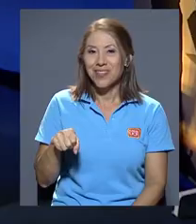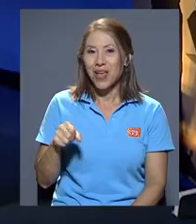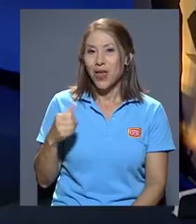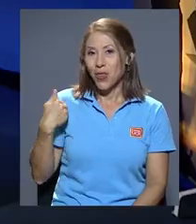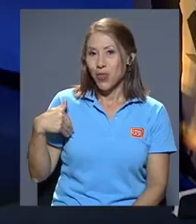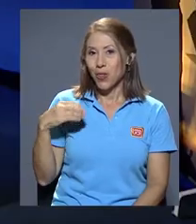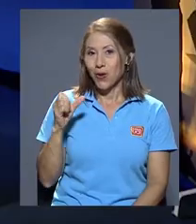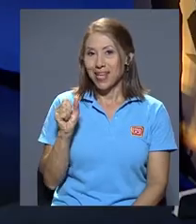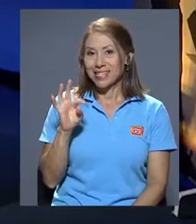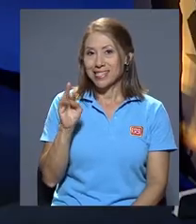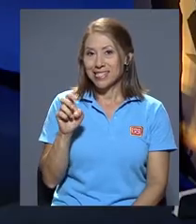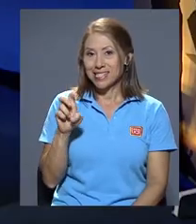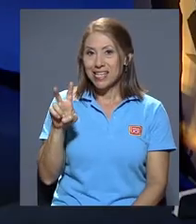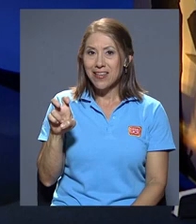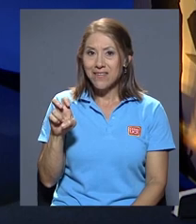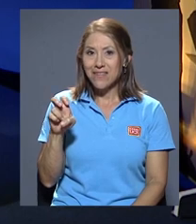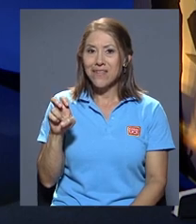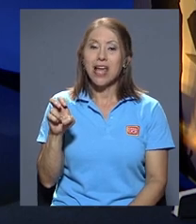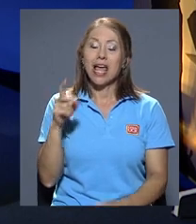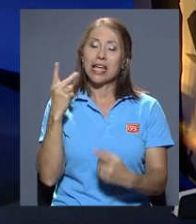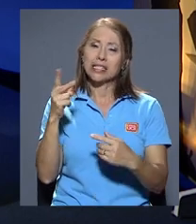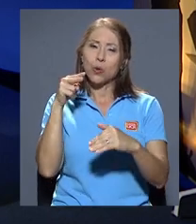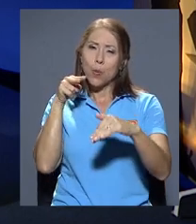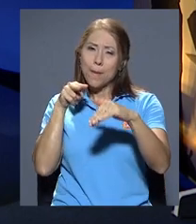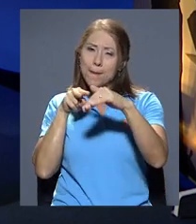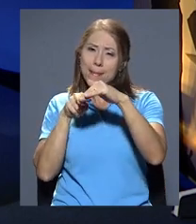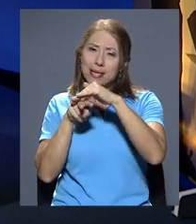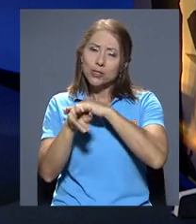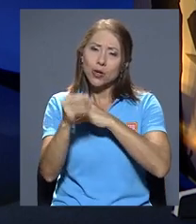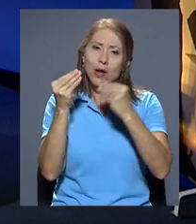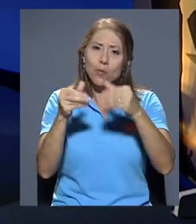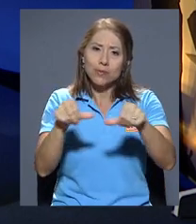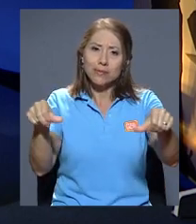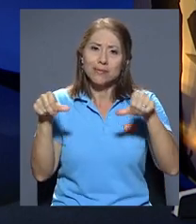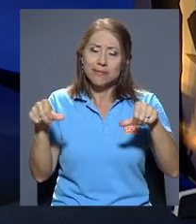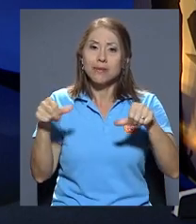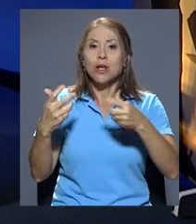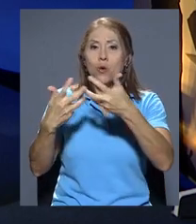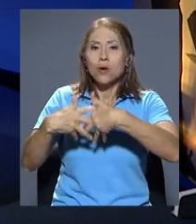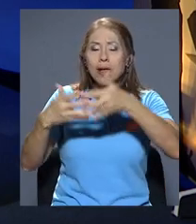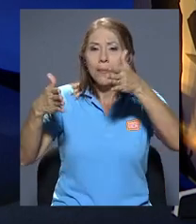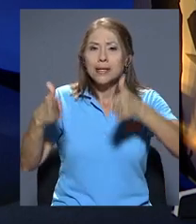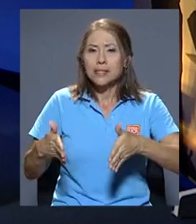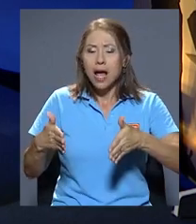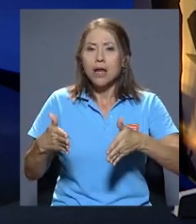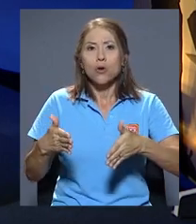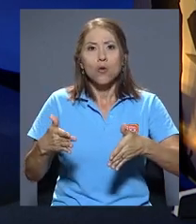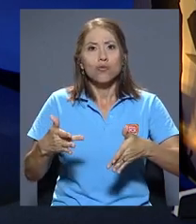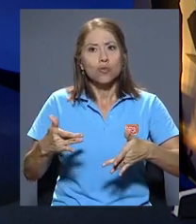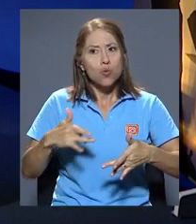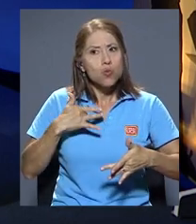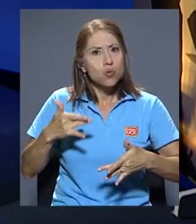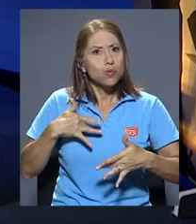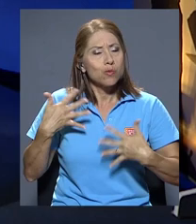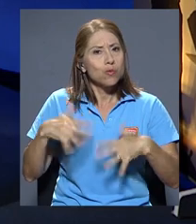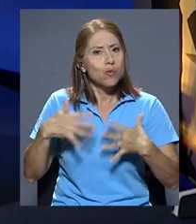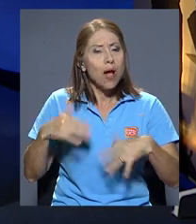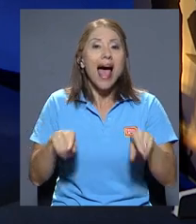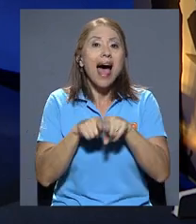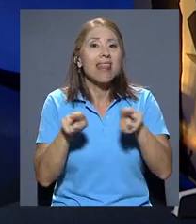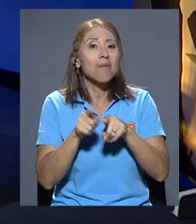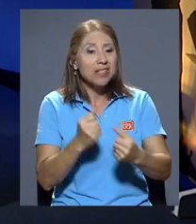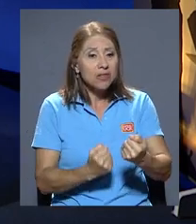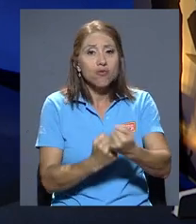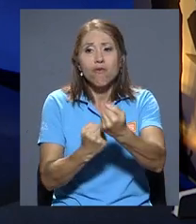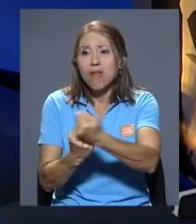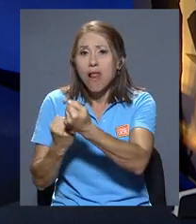un visionario en muchas áreas. Yo diría que es un empresario con un gran olfato, pero además es un filántropo